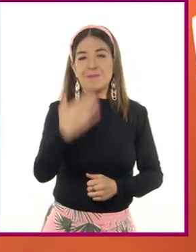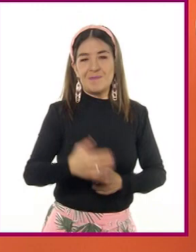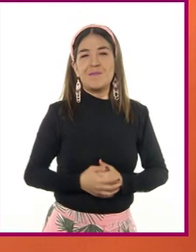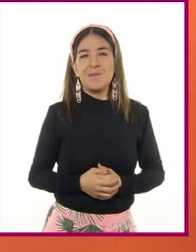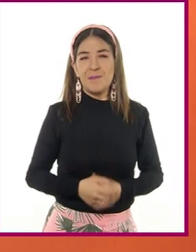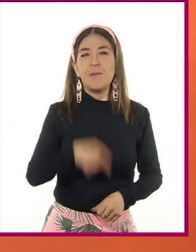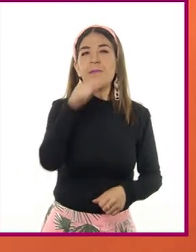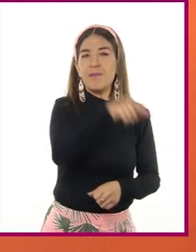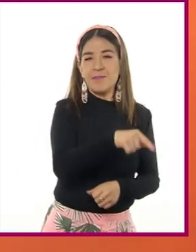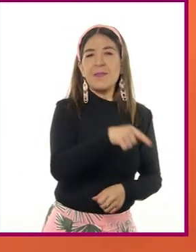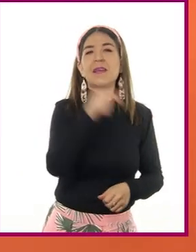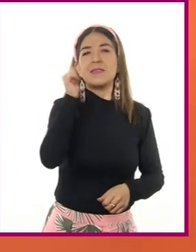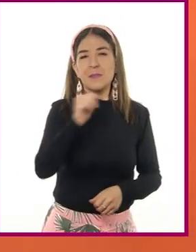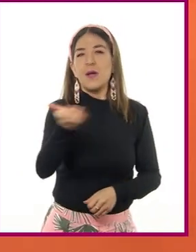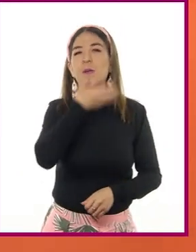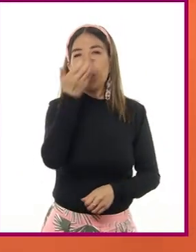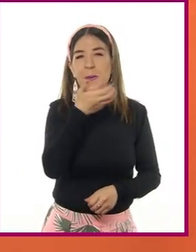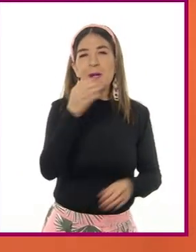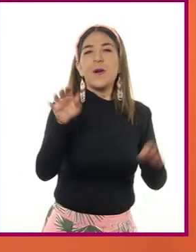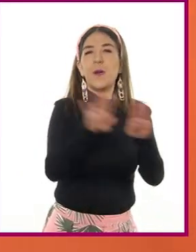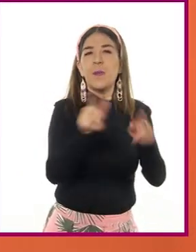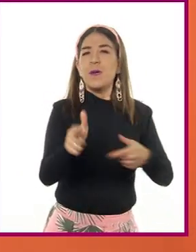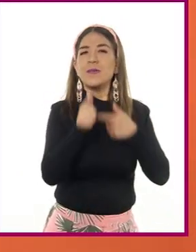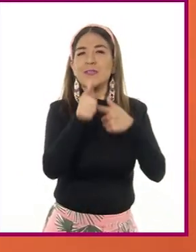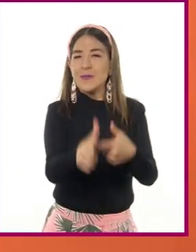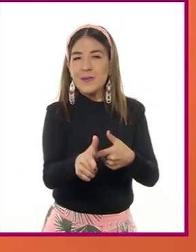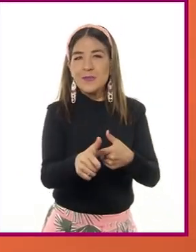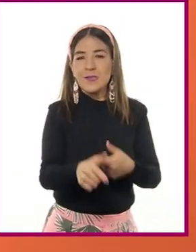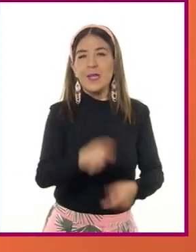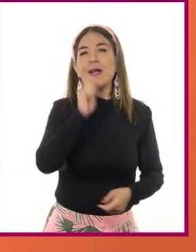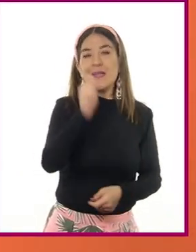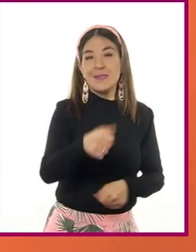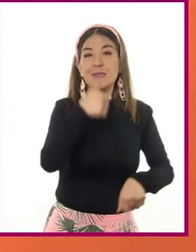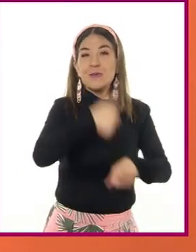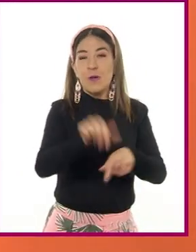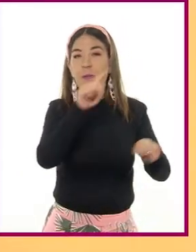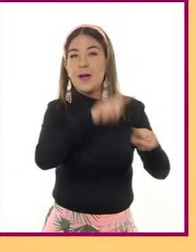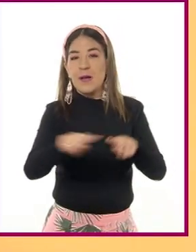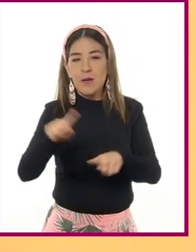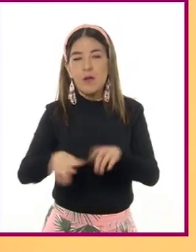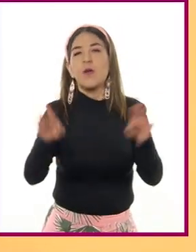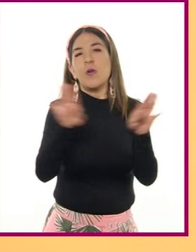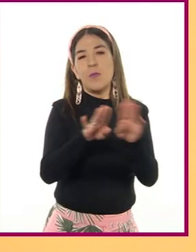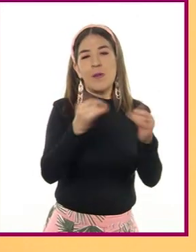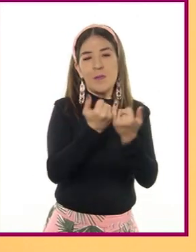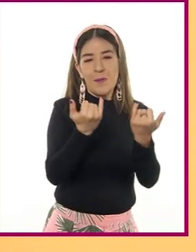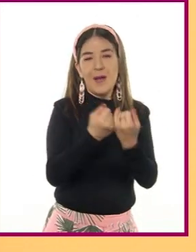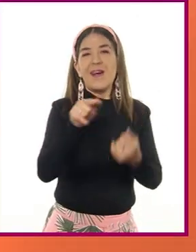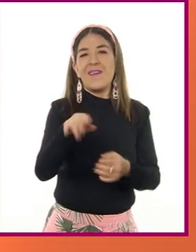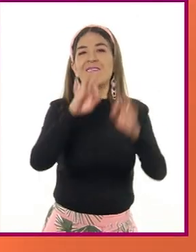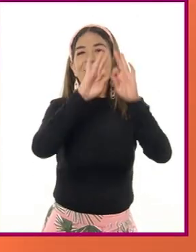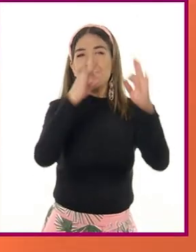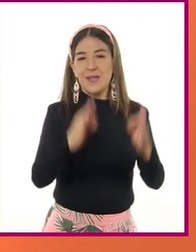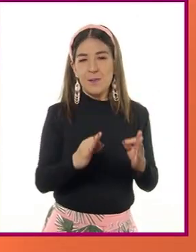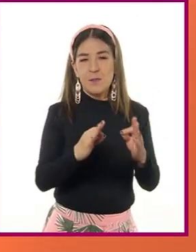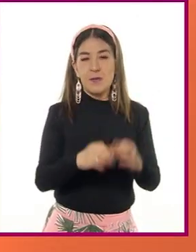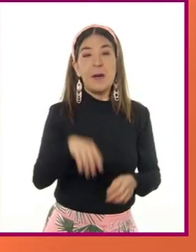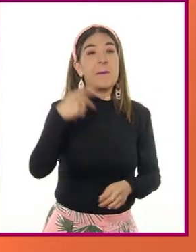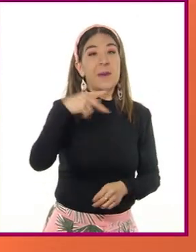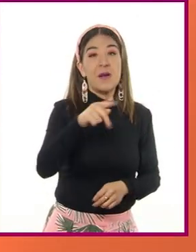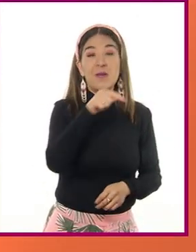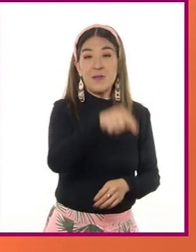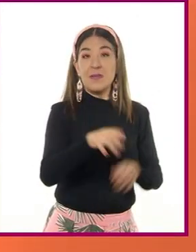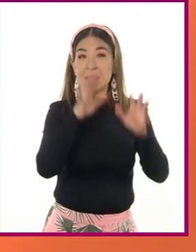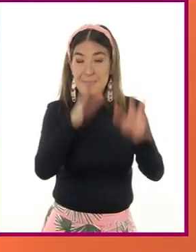Leslie. Generalmente las sucesiones se representan como una serie de números o como una secuencia de figuras. Pero si ya